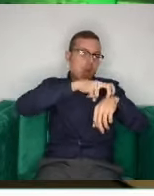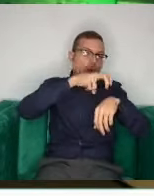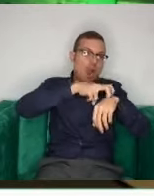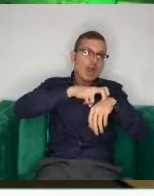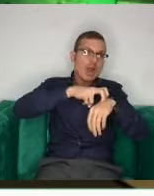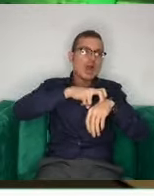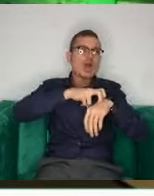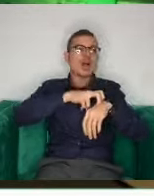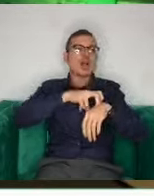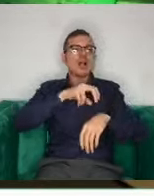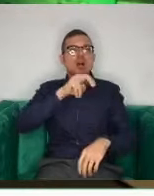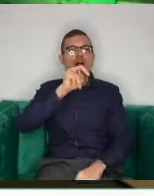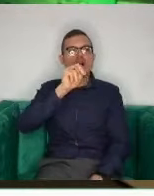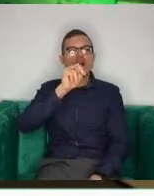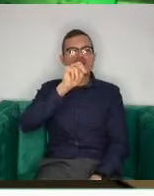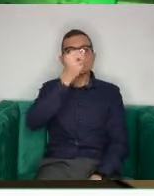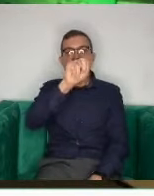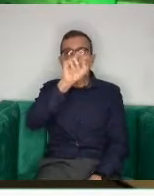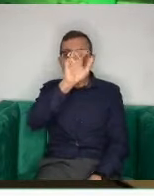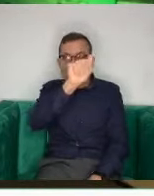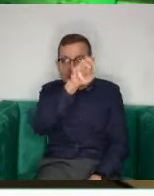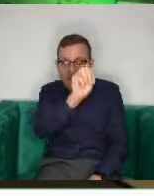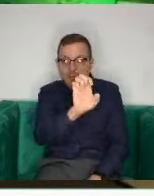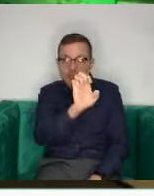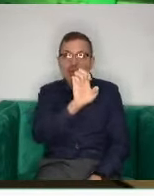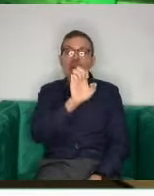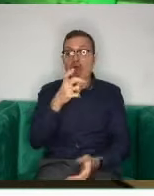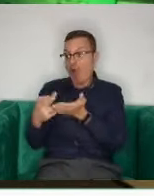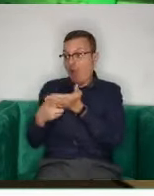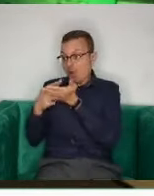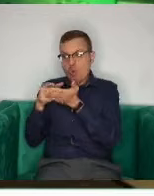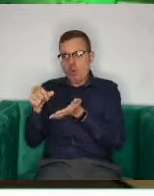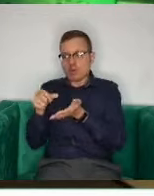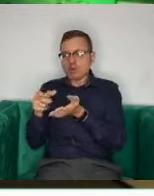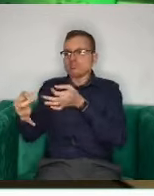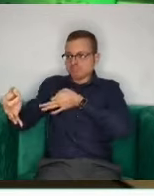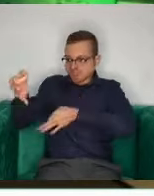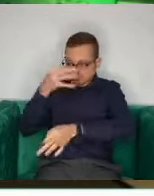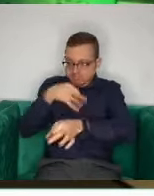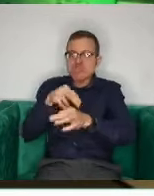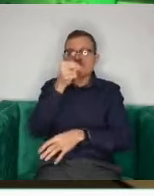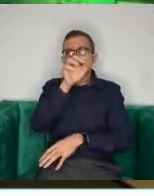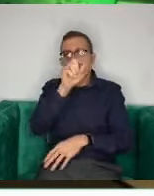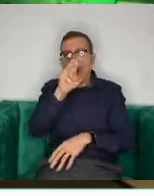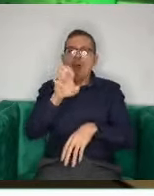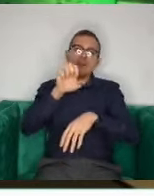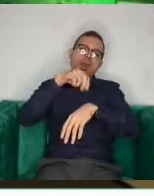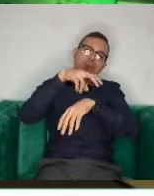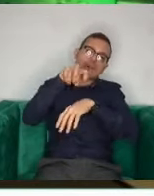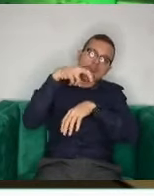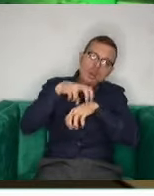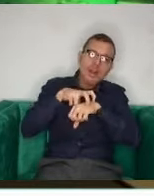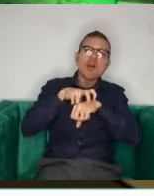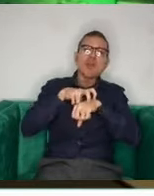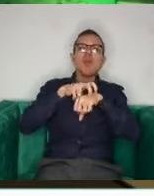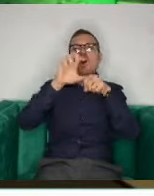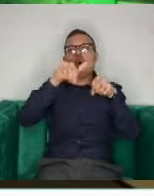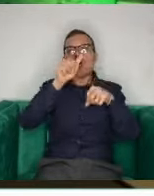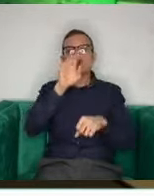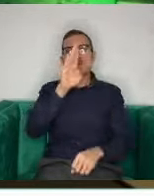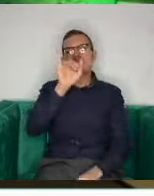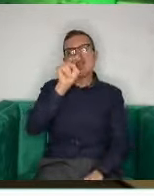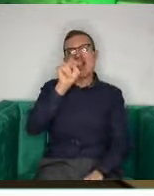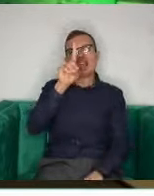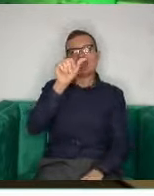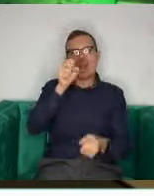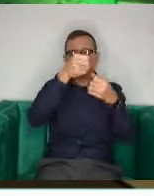existen diferentes variaciones para la dieta que nosotros podemos personalizar ese plato para ese paciente, que se sienta a gusto,